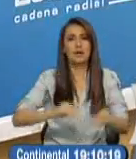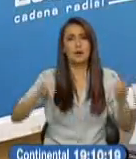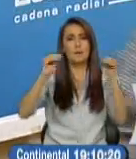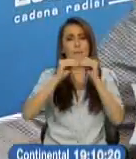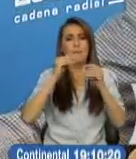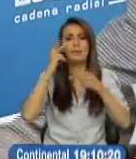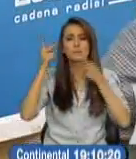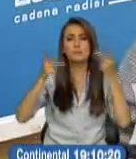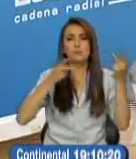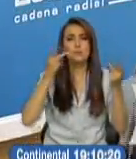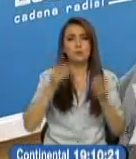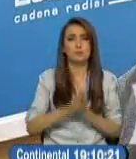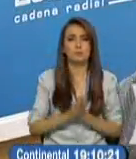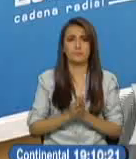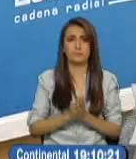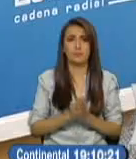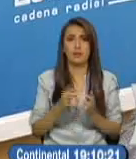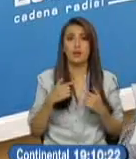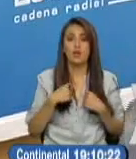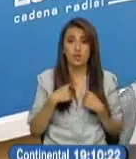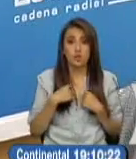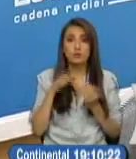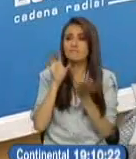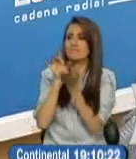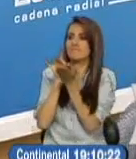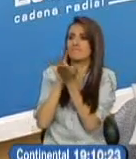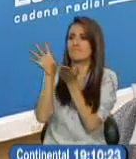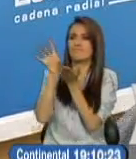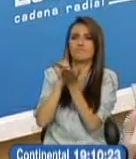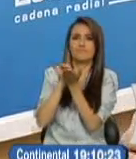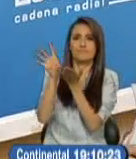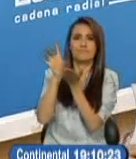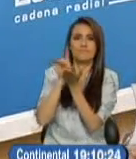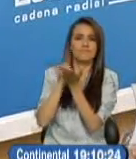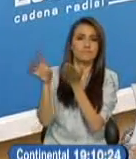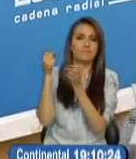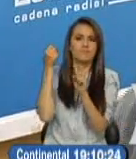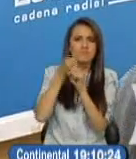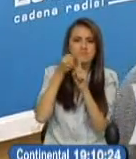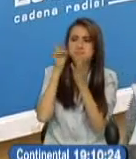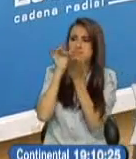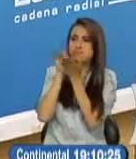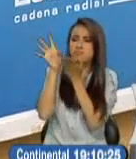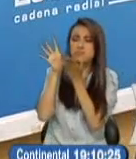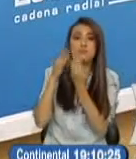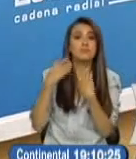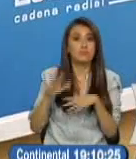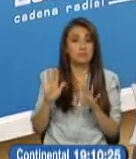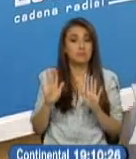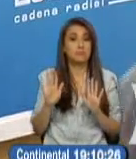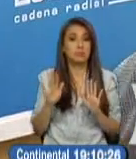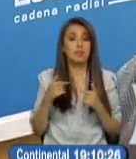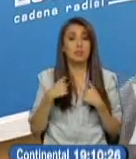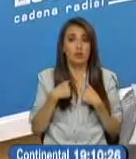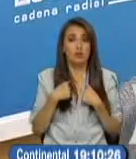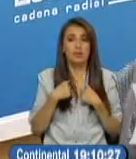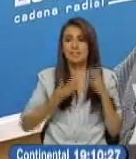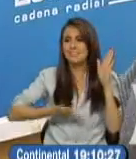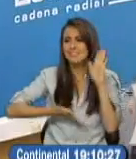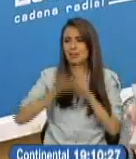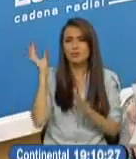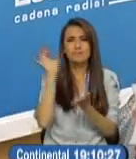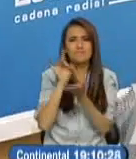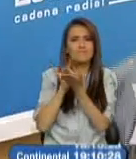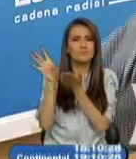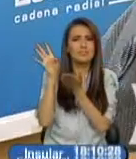pueblo ecuatoriano. ¿Y usted qué me contestó? Lo boté de mi oficina casi a patadas. lo boté de mi oficina. Le dije, lárguese